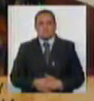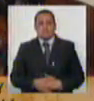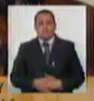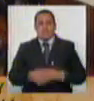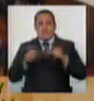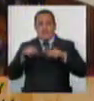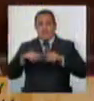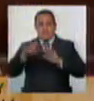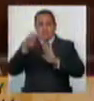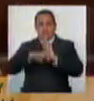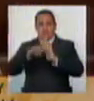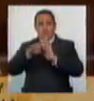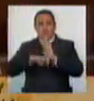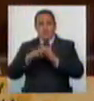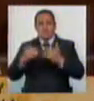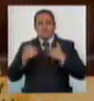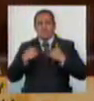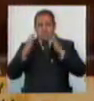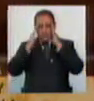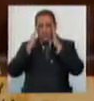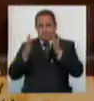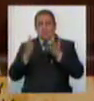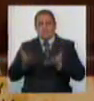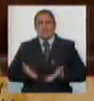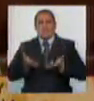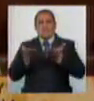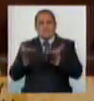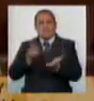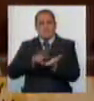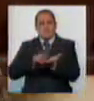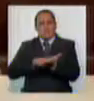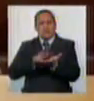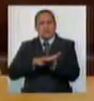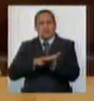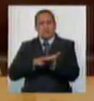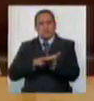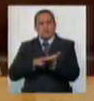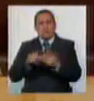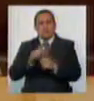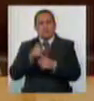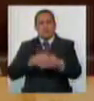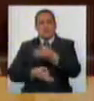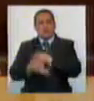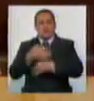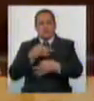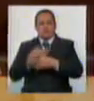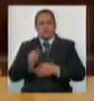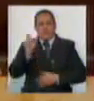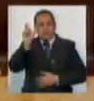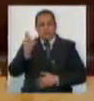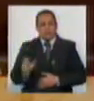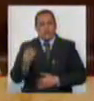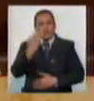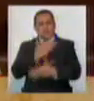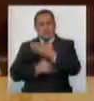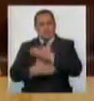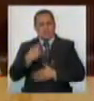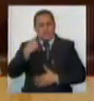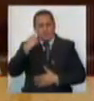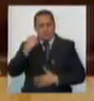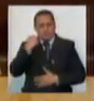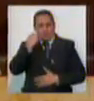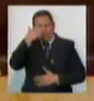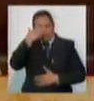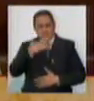Este programa tiene por objeto la entrega de una pensión no contributiva a favor de las personas con discapacidad severa y